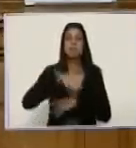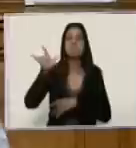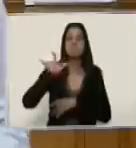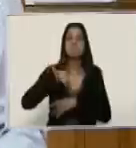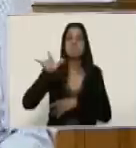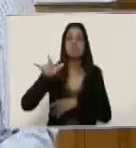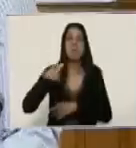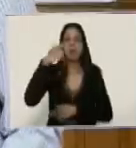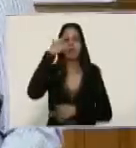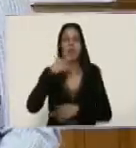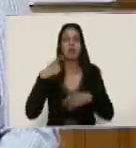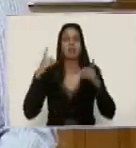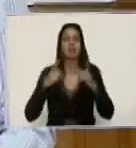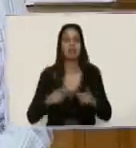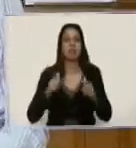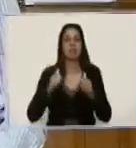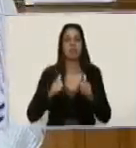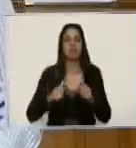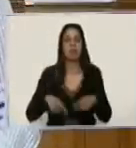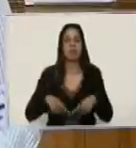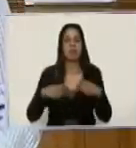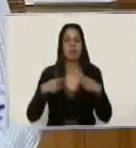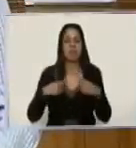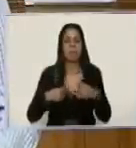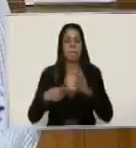cuenta van a ver